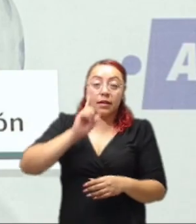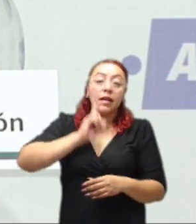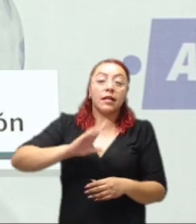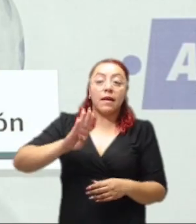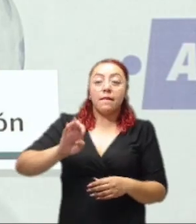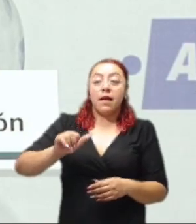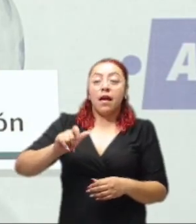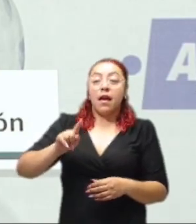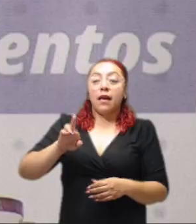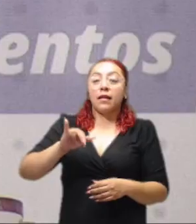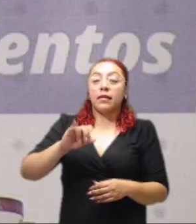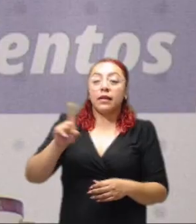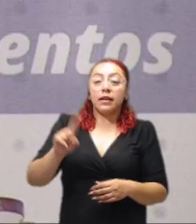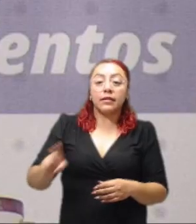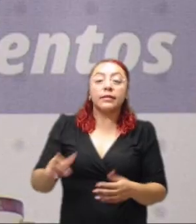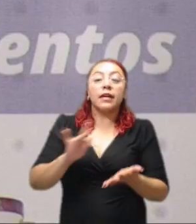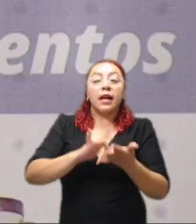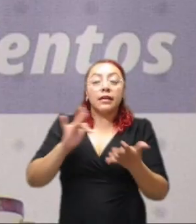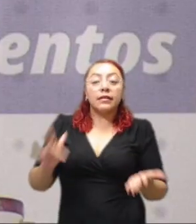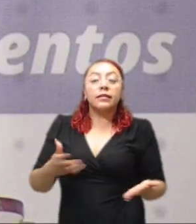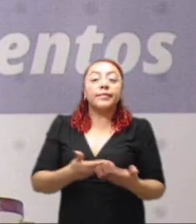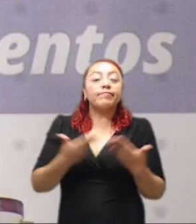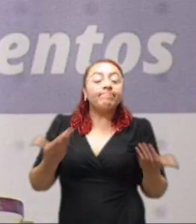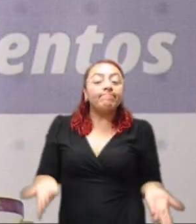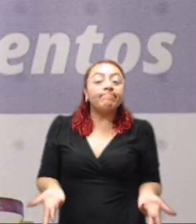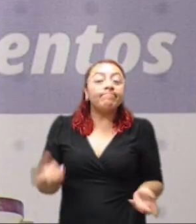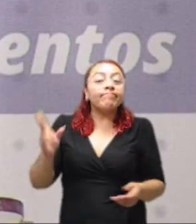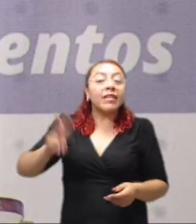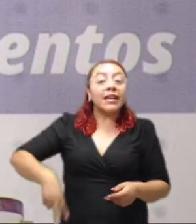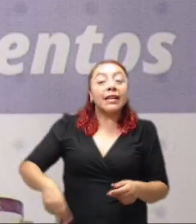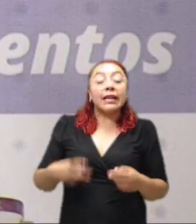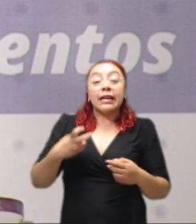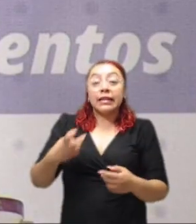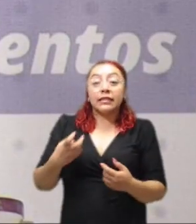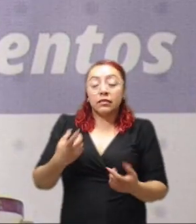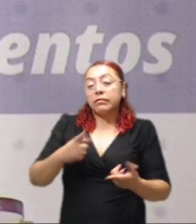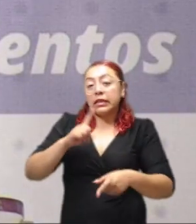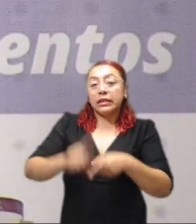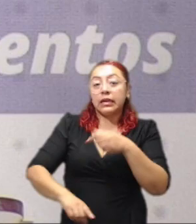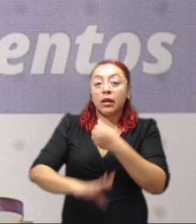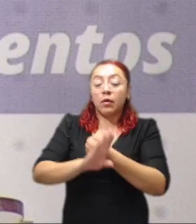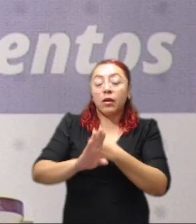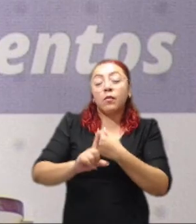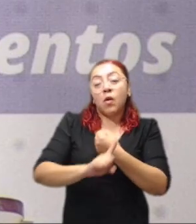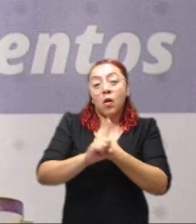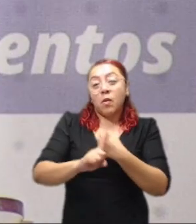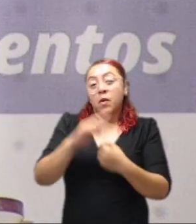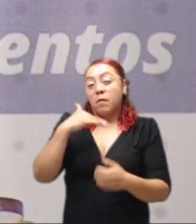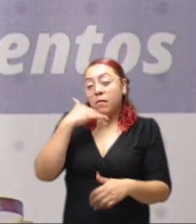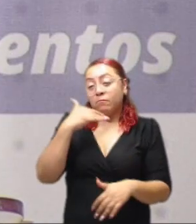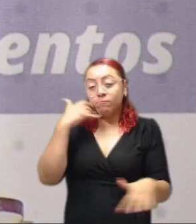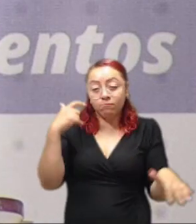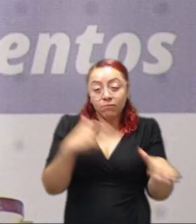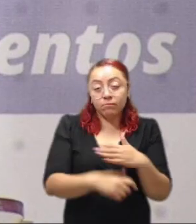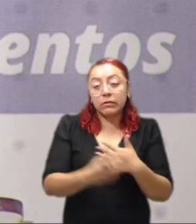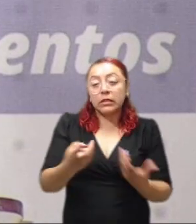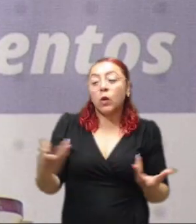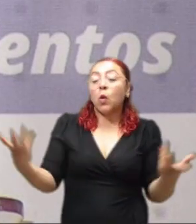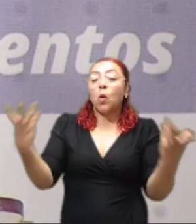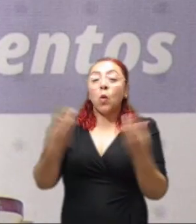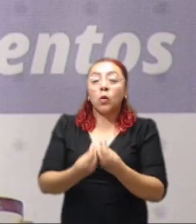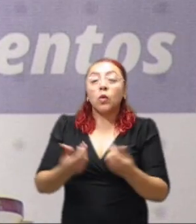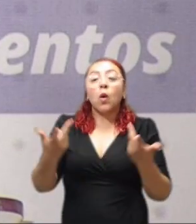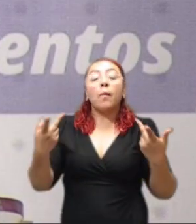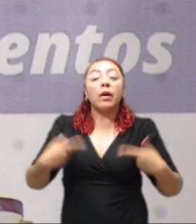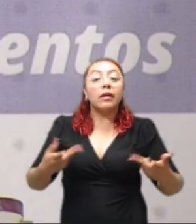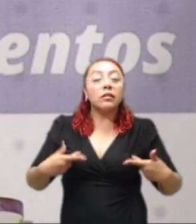voz Gracias bueno nuestro gobierno la anticorrupción va de la mano con la participación ciudadana yo creo que las tomas